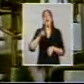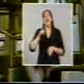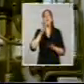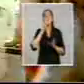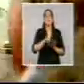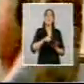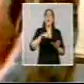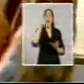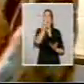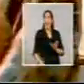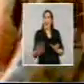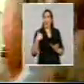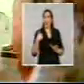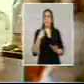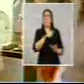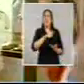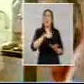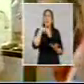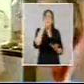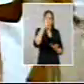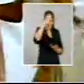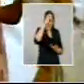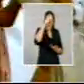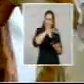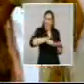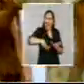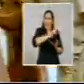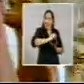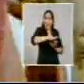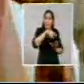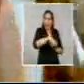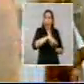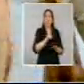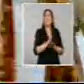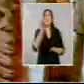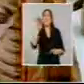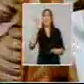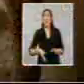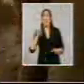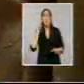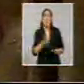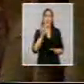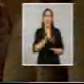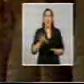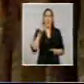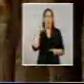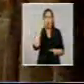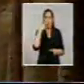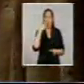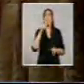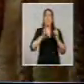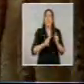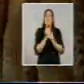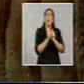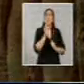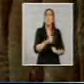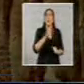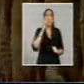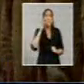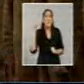de la República Argentina, además de ser un orgullo también en materia de miel. Para el resto de los argentinos que no lo saben, de